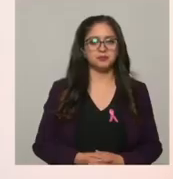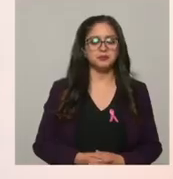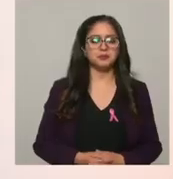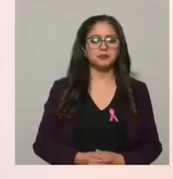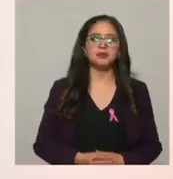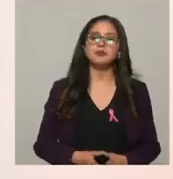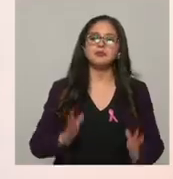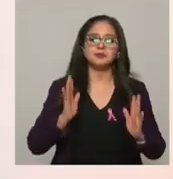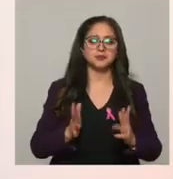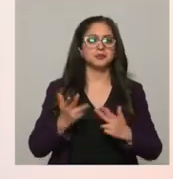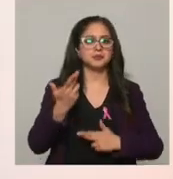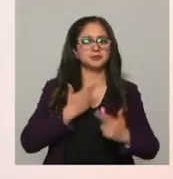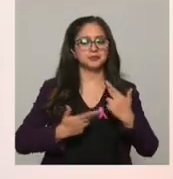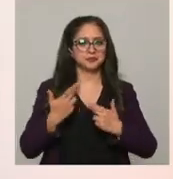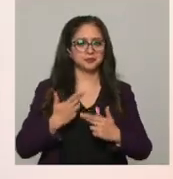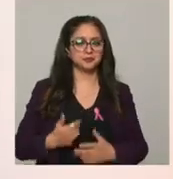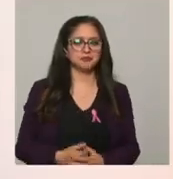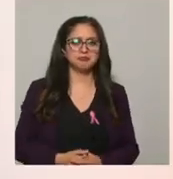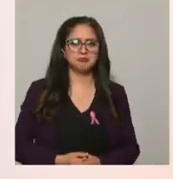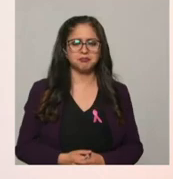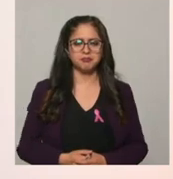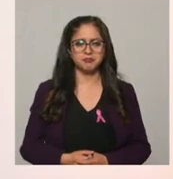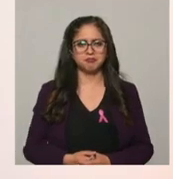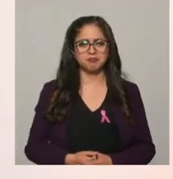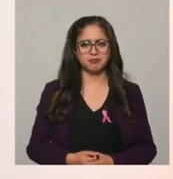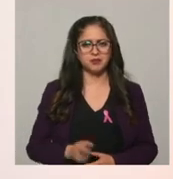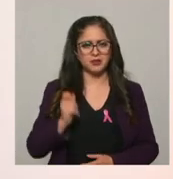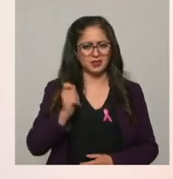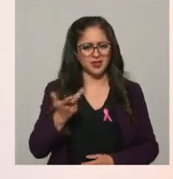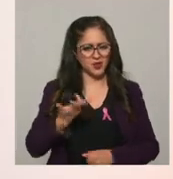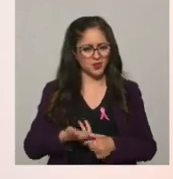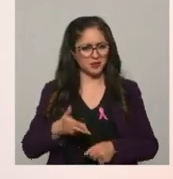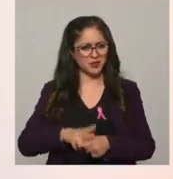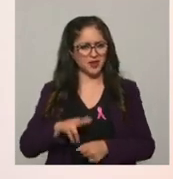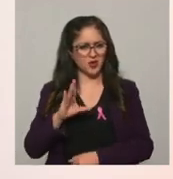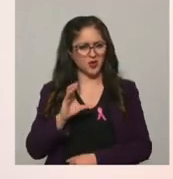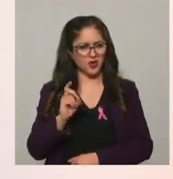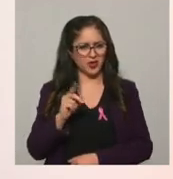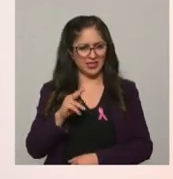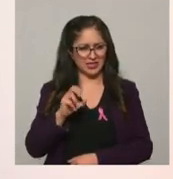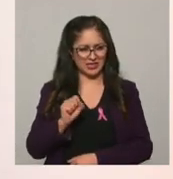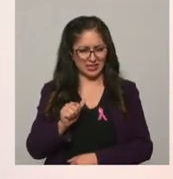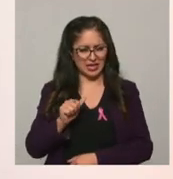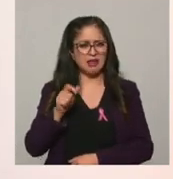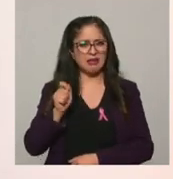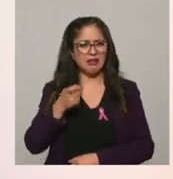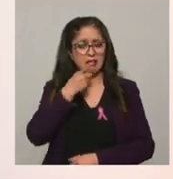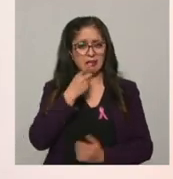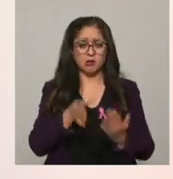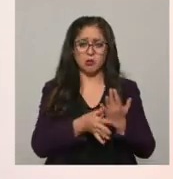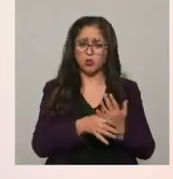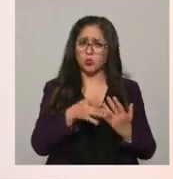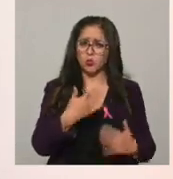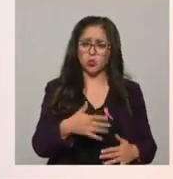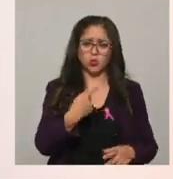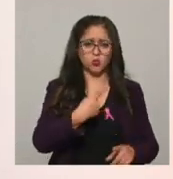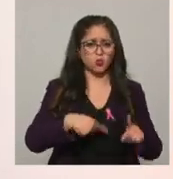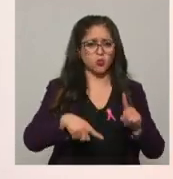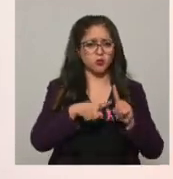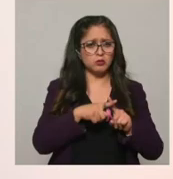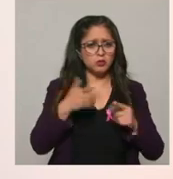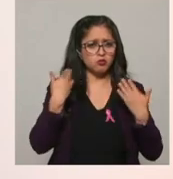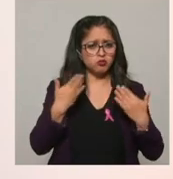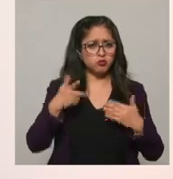Ya estamos de vuelta en Agenda y Contexto y se habla mucho de esta clínica Condesa, que hay que también señalar los aspectos positivos que se han logrado de